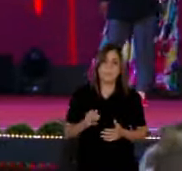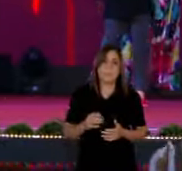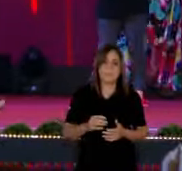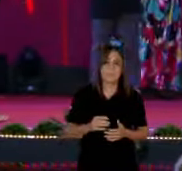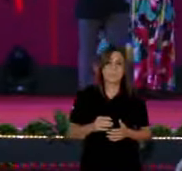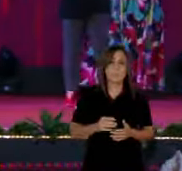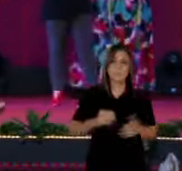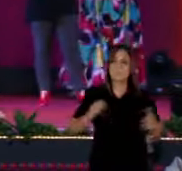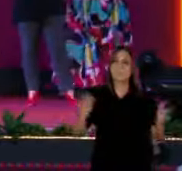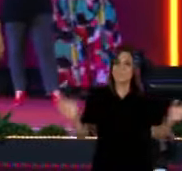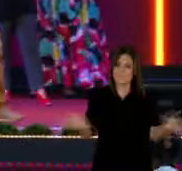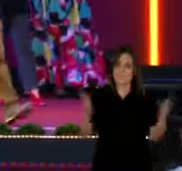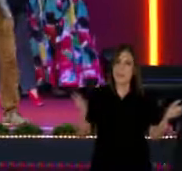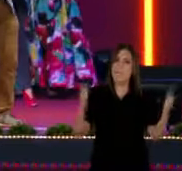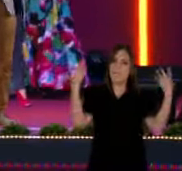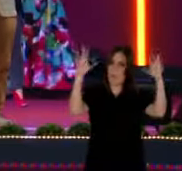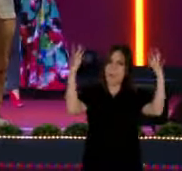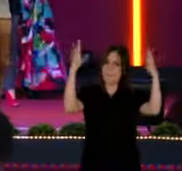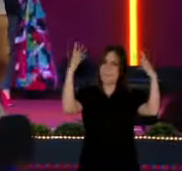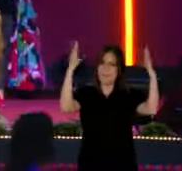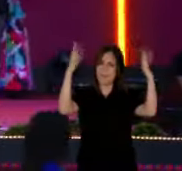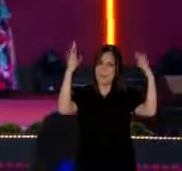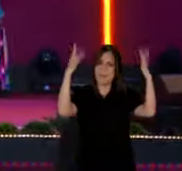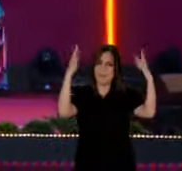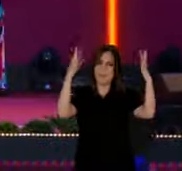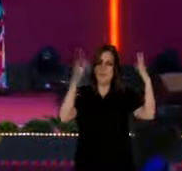Vamos, aplauda más fuerte, aplauda más fuerte.